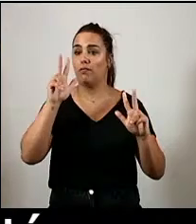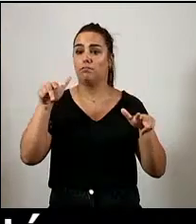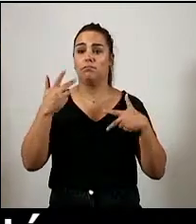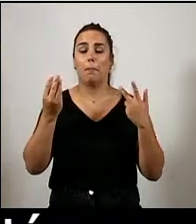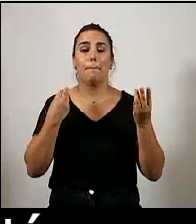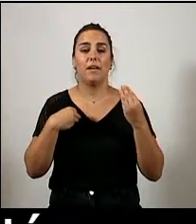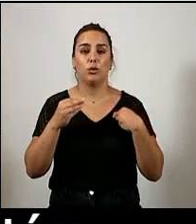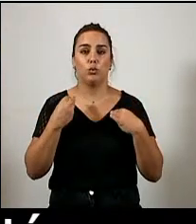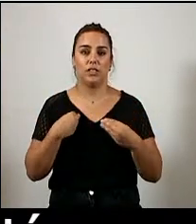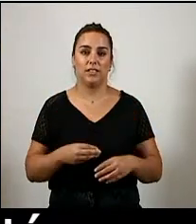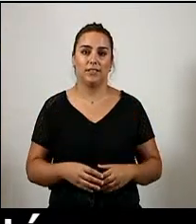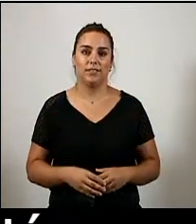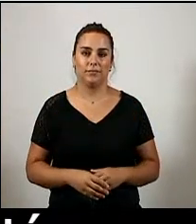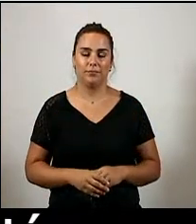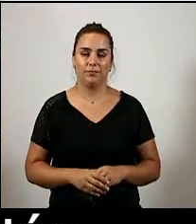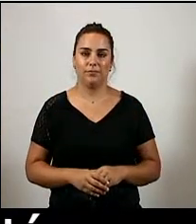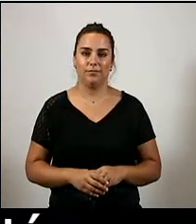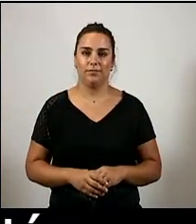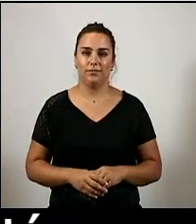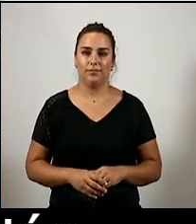por si quieren hacer alguna pregunta.